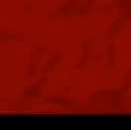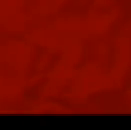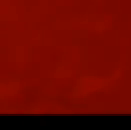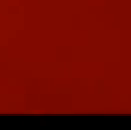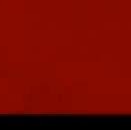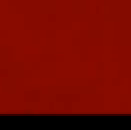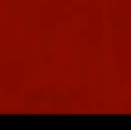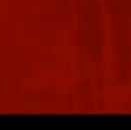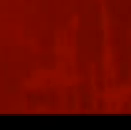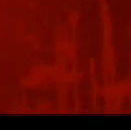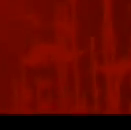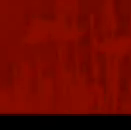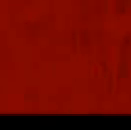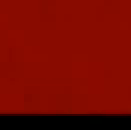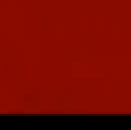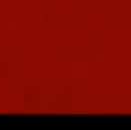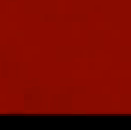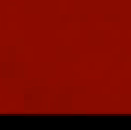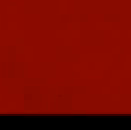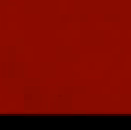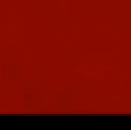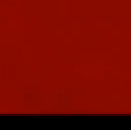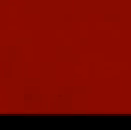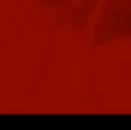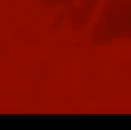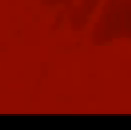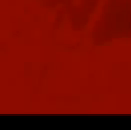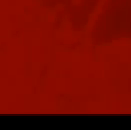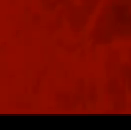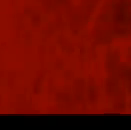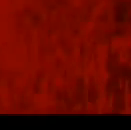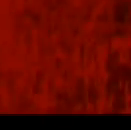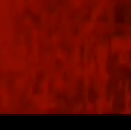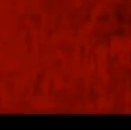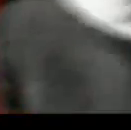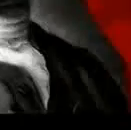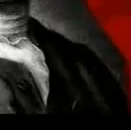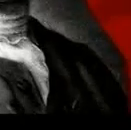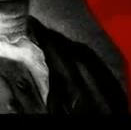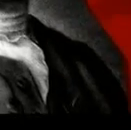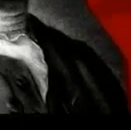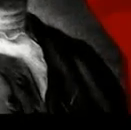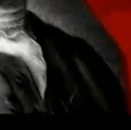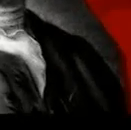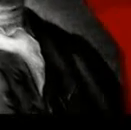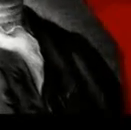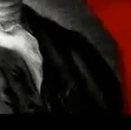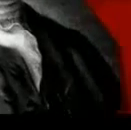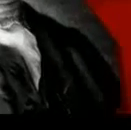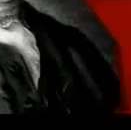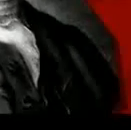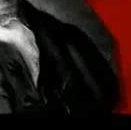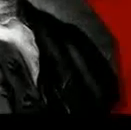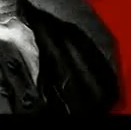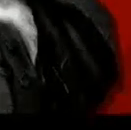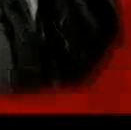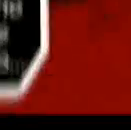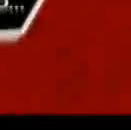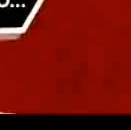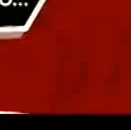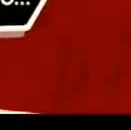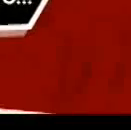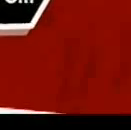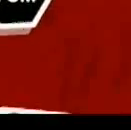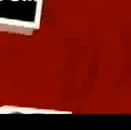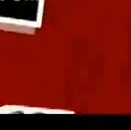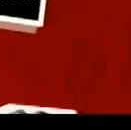grandes maestros presentan a jean jacques rousseau la igualdad de la riqueza debe consistir en